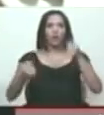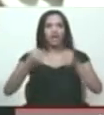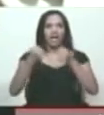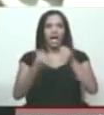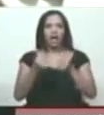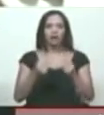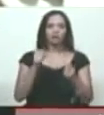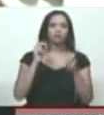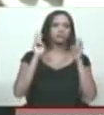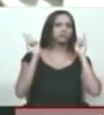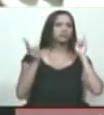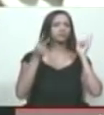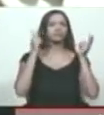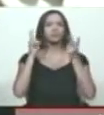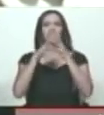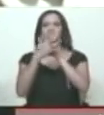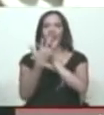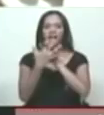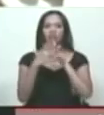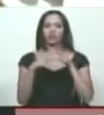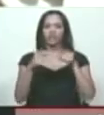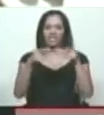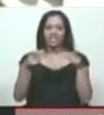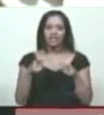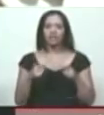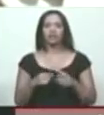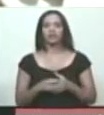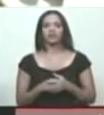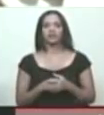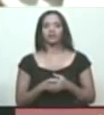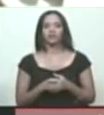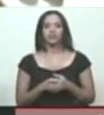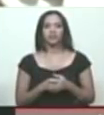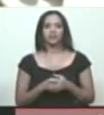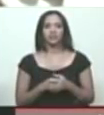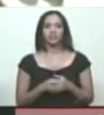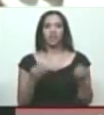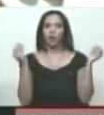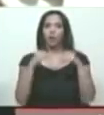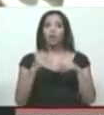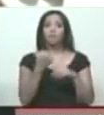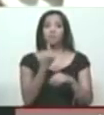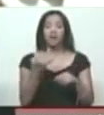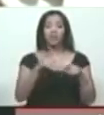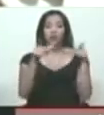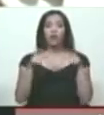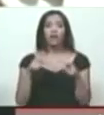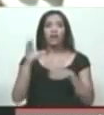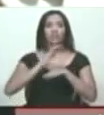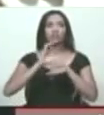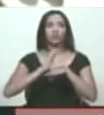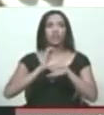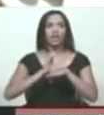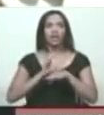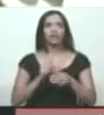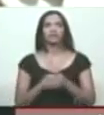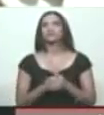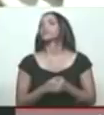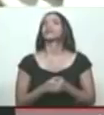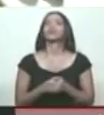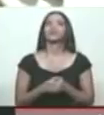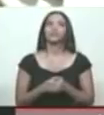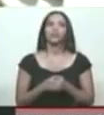salen a recorrer el barrio, la esquina, la avenida, se coordinan. Estuve en varios sitios de la ciudad viendo los